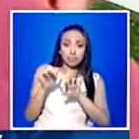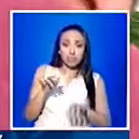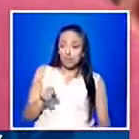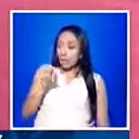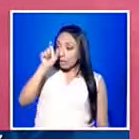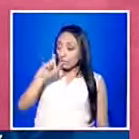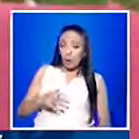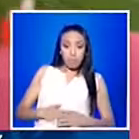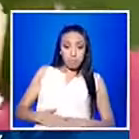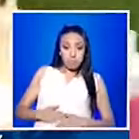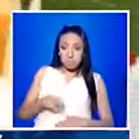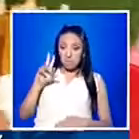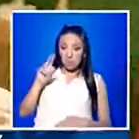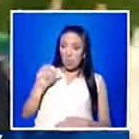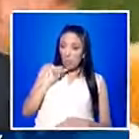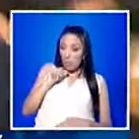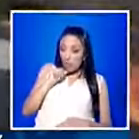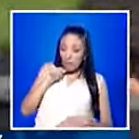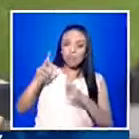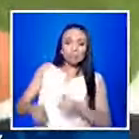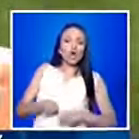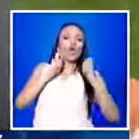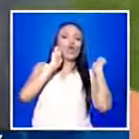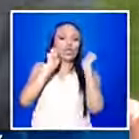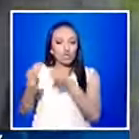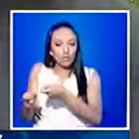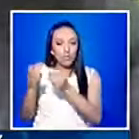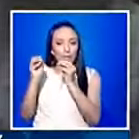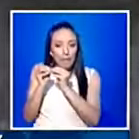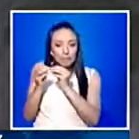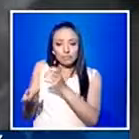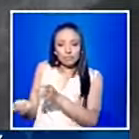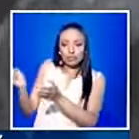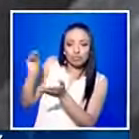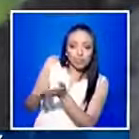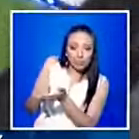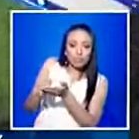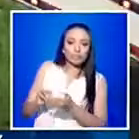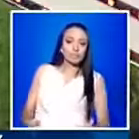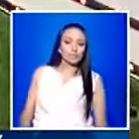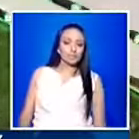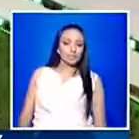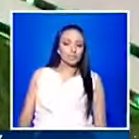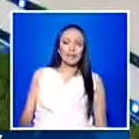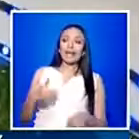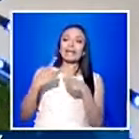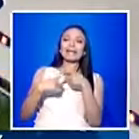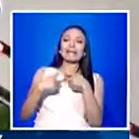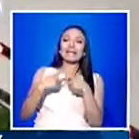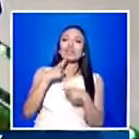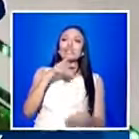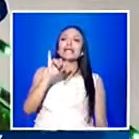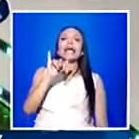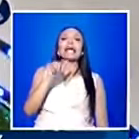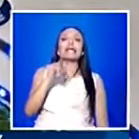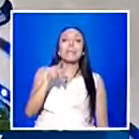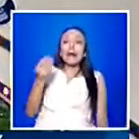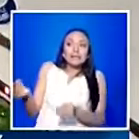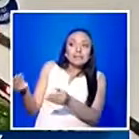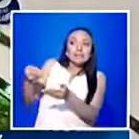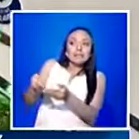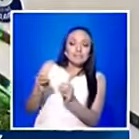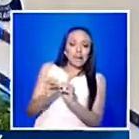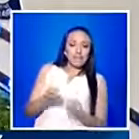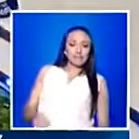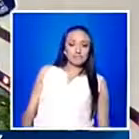se llena, pues le damos un poquito más, les damos la yapa, como decimos aquí los quiteños. Muy bien, qué rico, vemos a